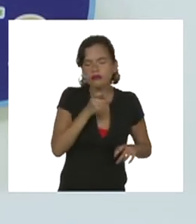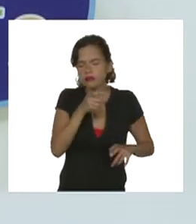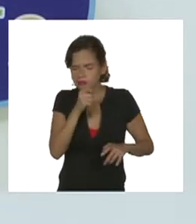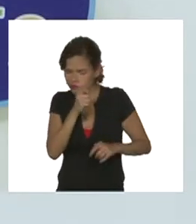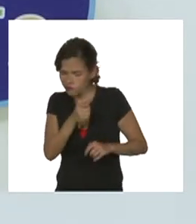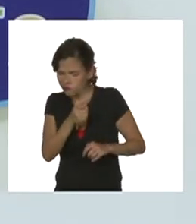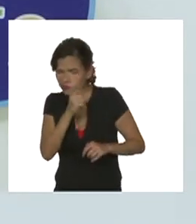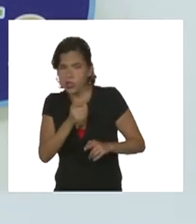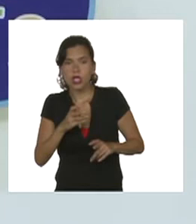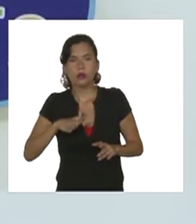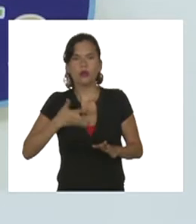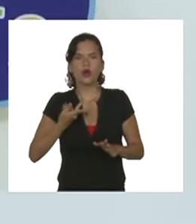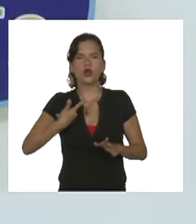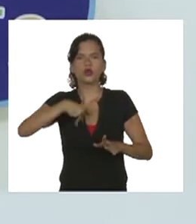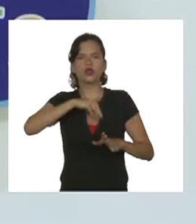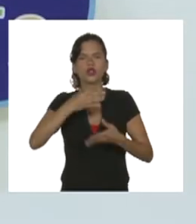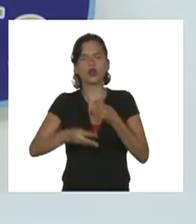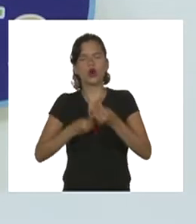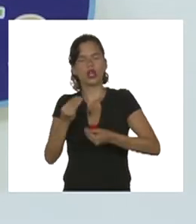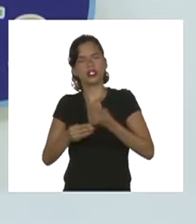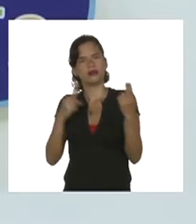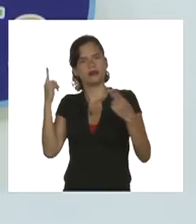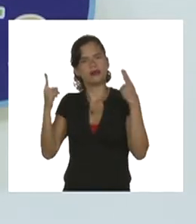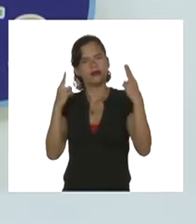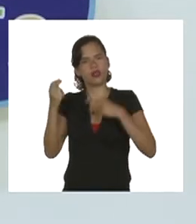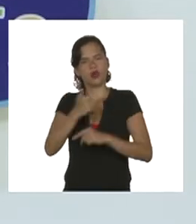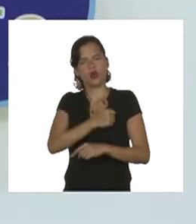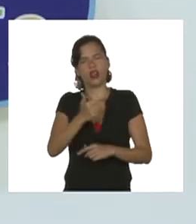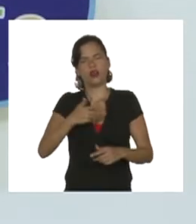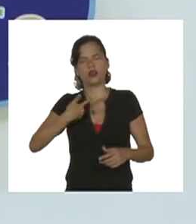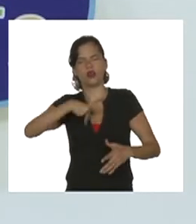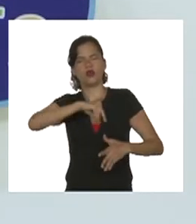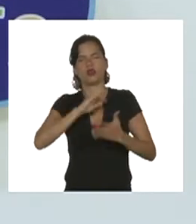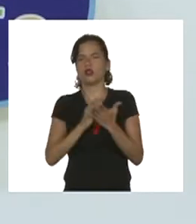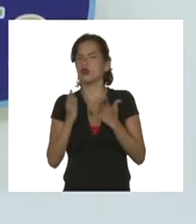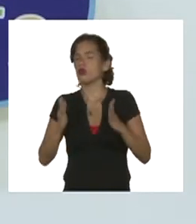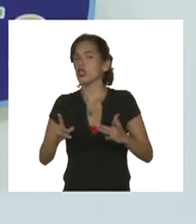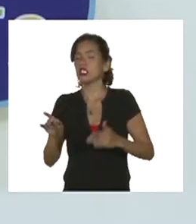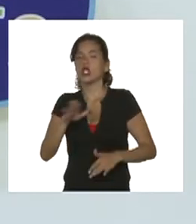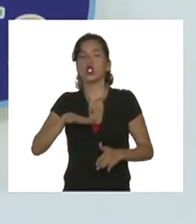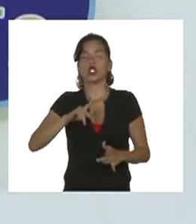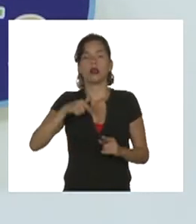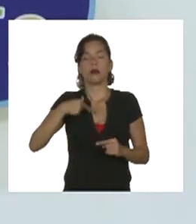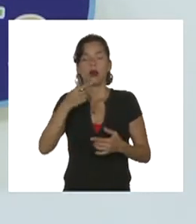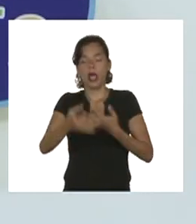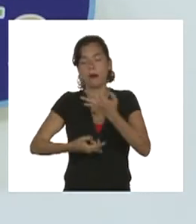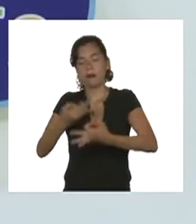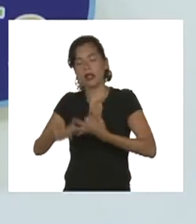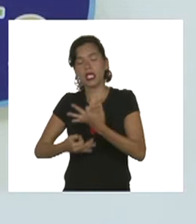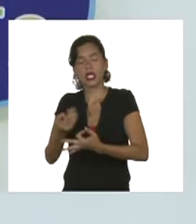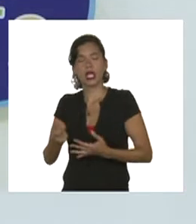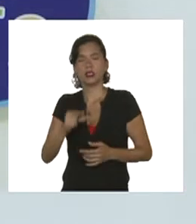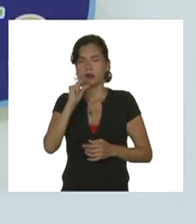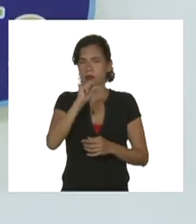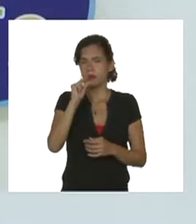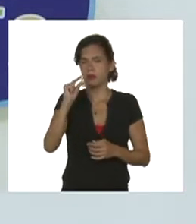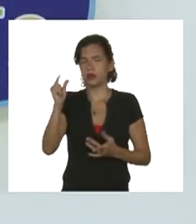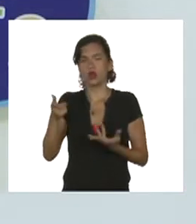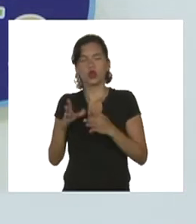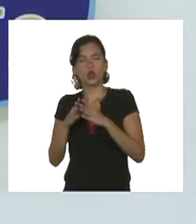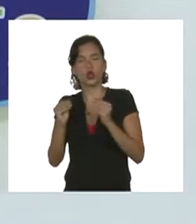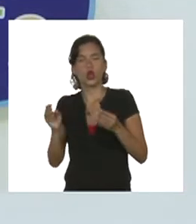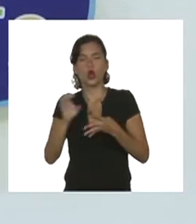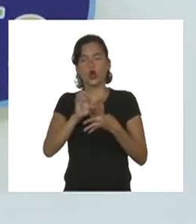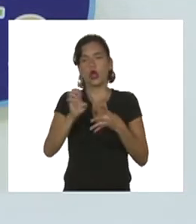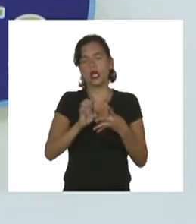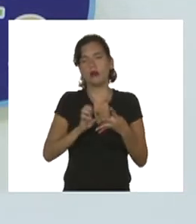nosotros hacer recorridos con cada uno de nuestros estudiantes, donde vamos a ir explicando a detalle todos los